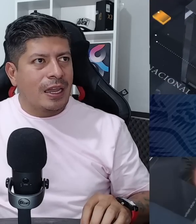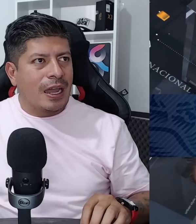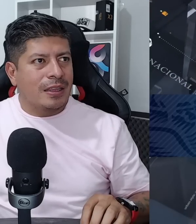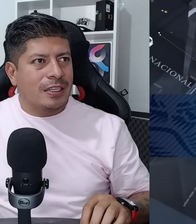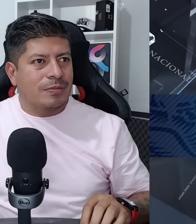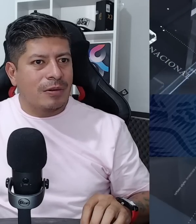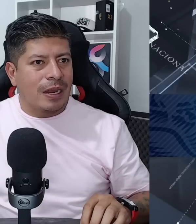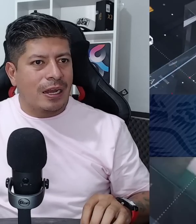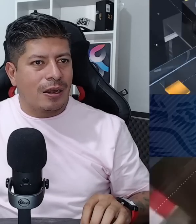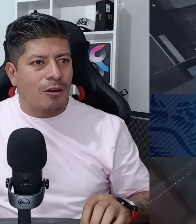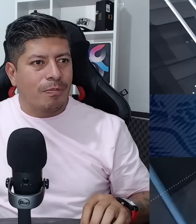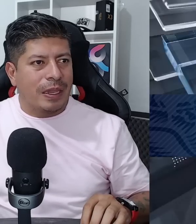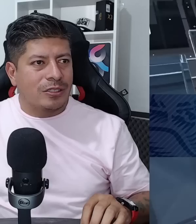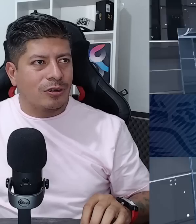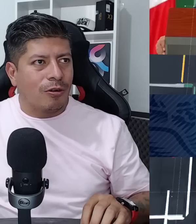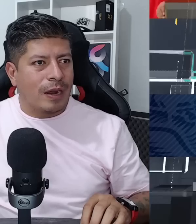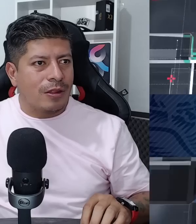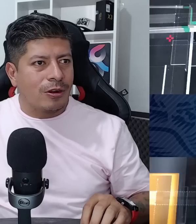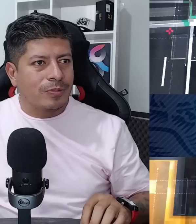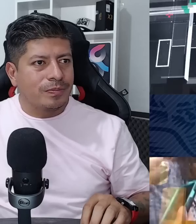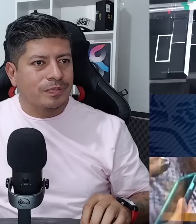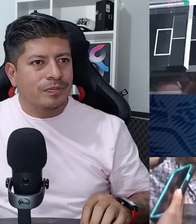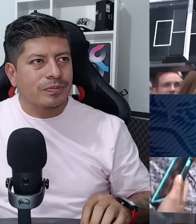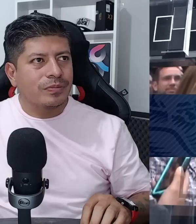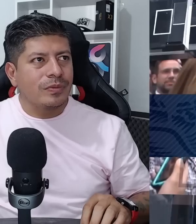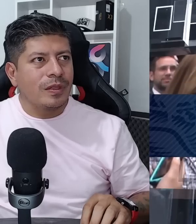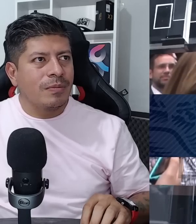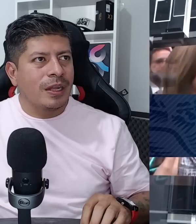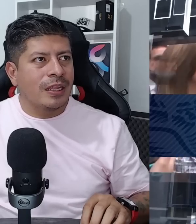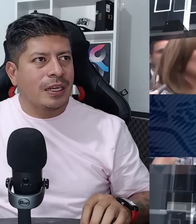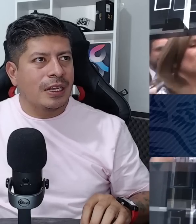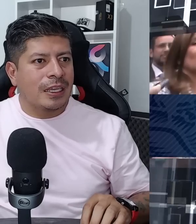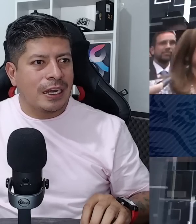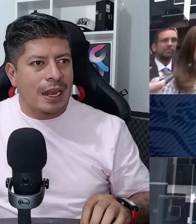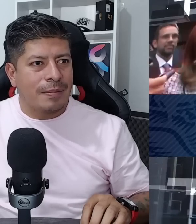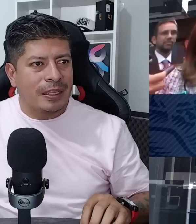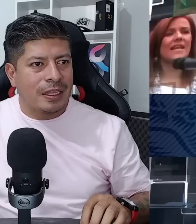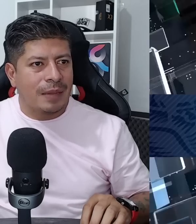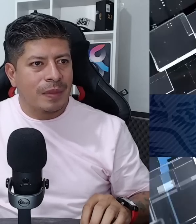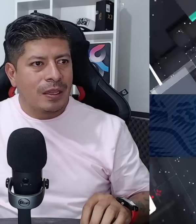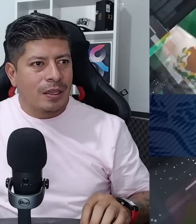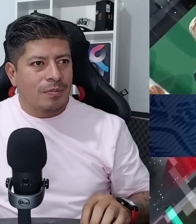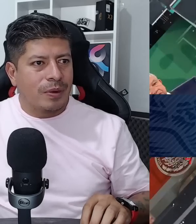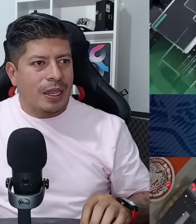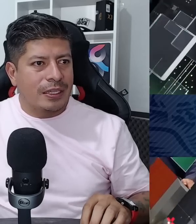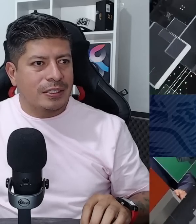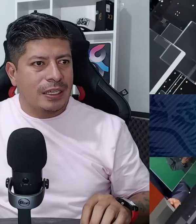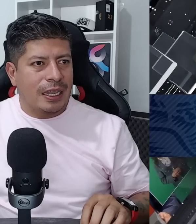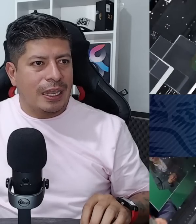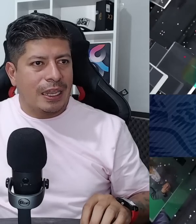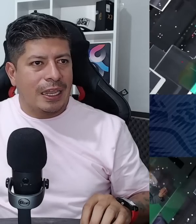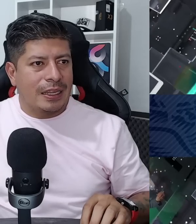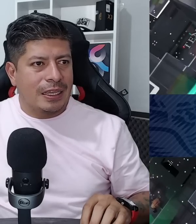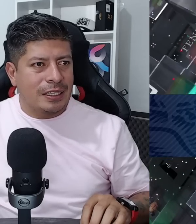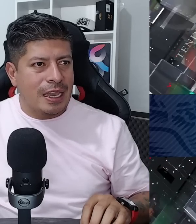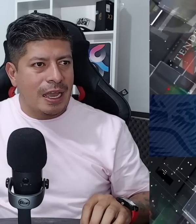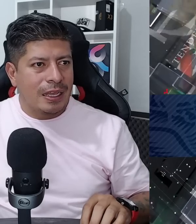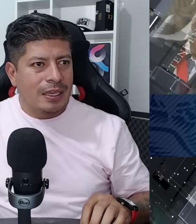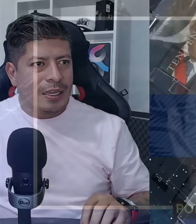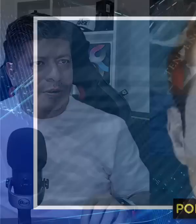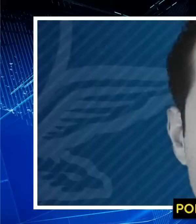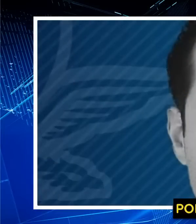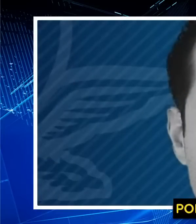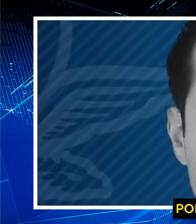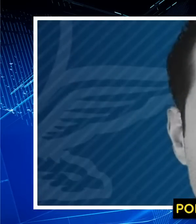presidente Andrés Manuel López Obrador, ¿verdad? En el que claramente pues